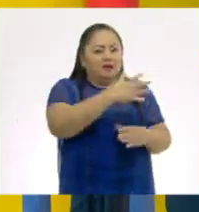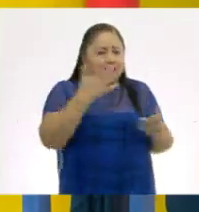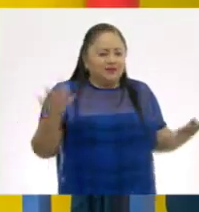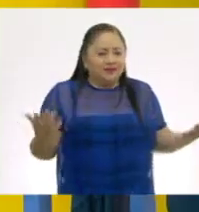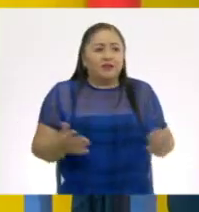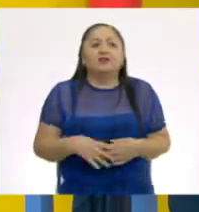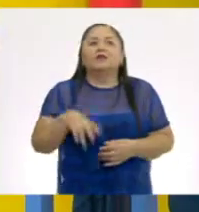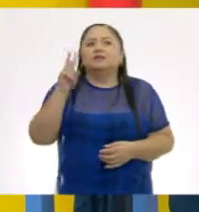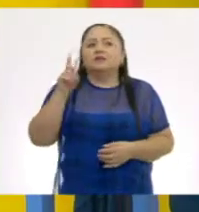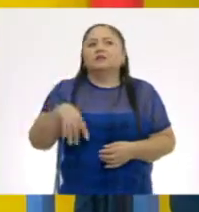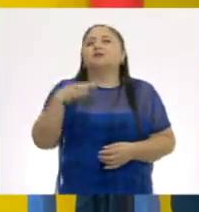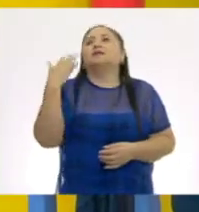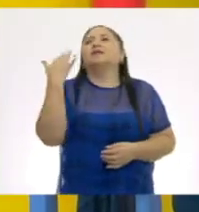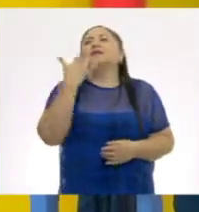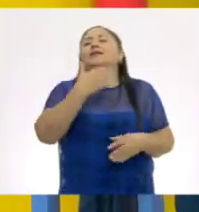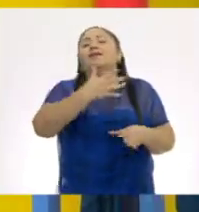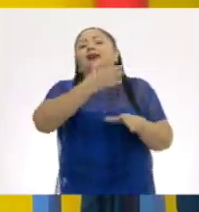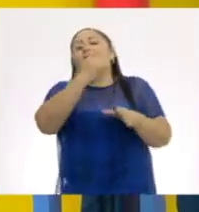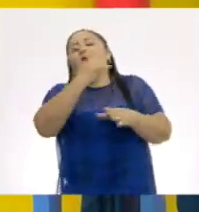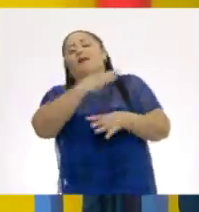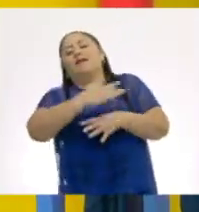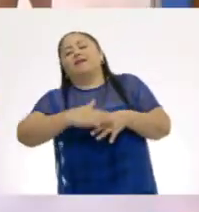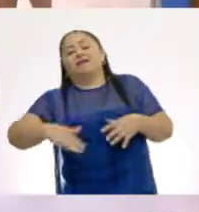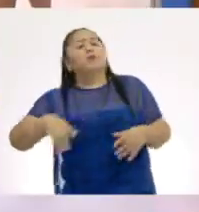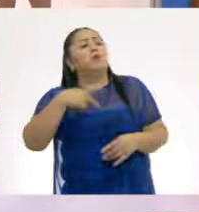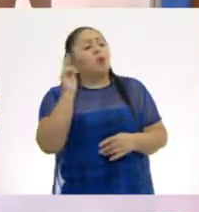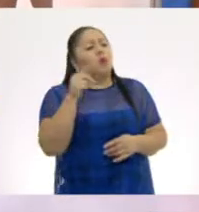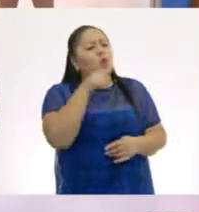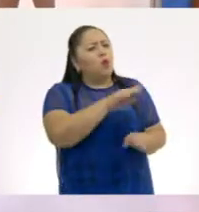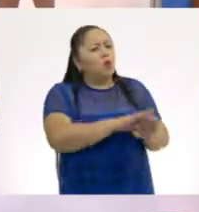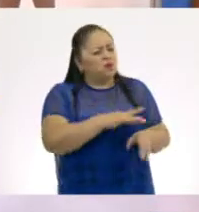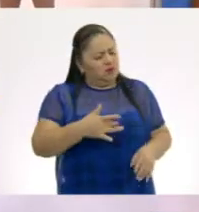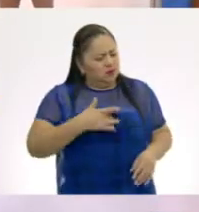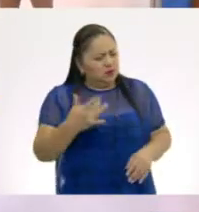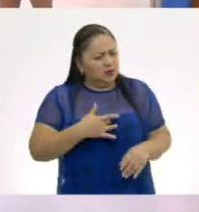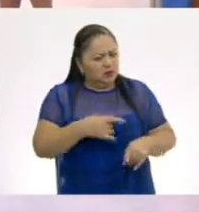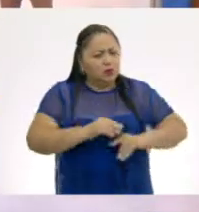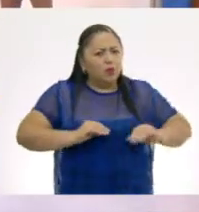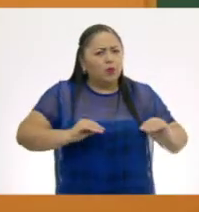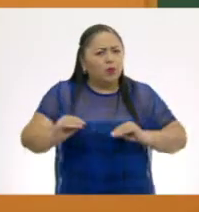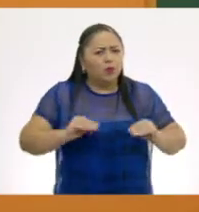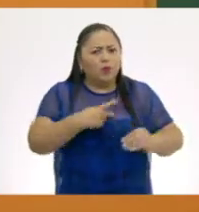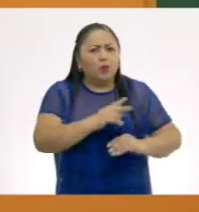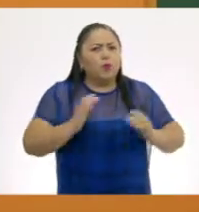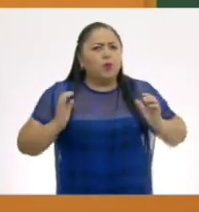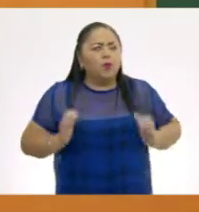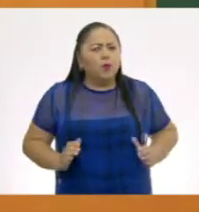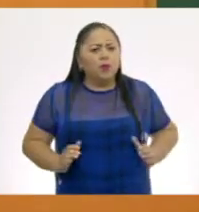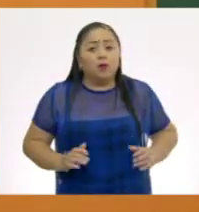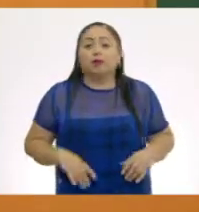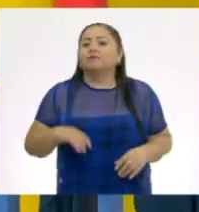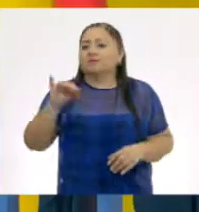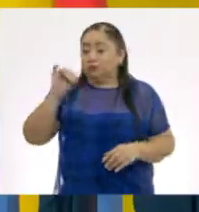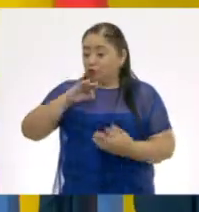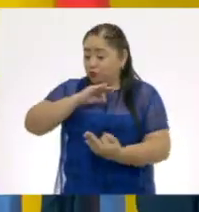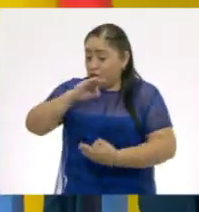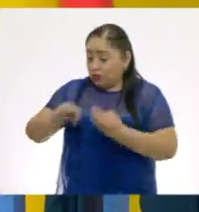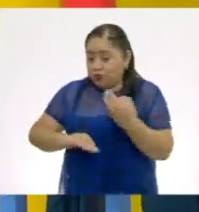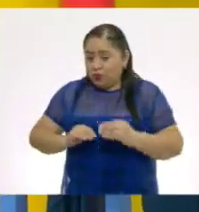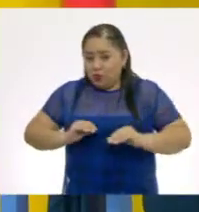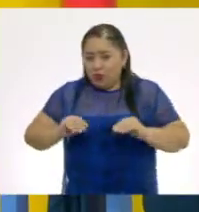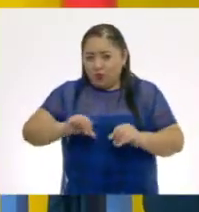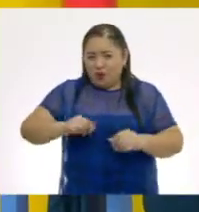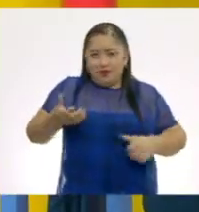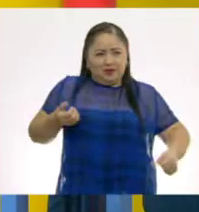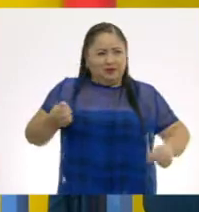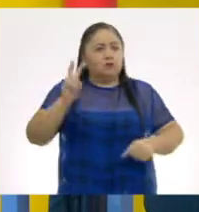rico estar en el mar. Y Britza, ¿cómo has sentido, cómo has experimentado esos movimientos de tu cuerpo? Todos los movimientos que hemos